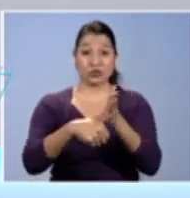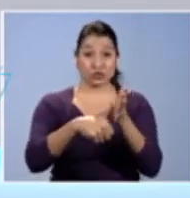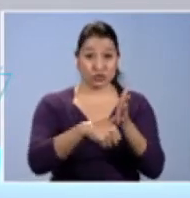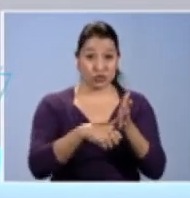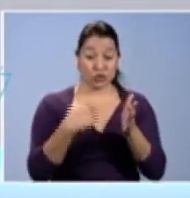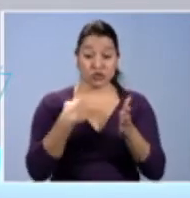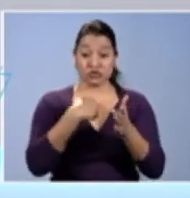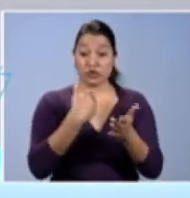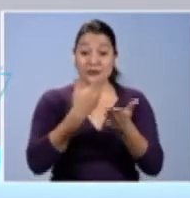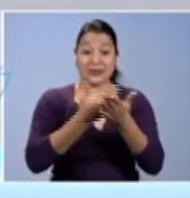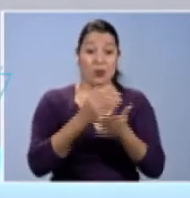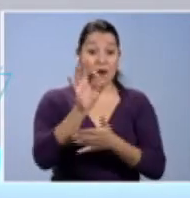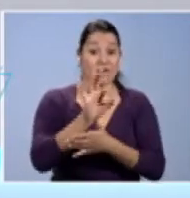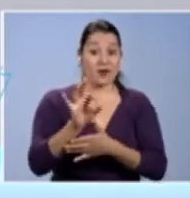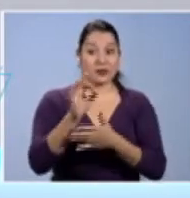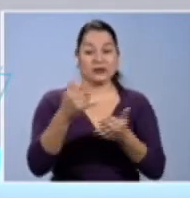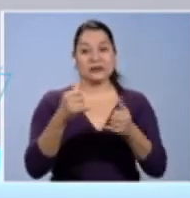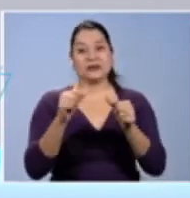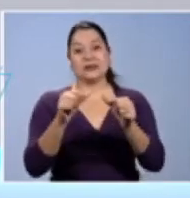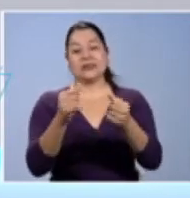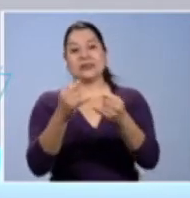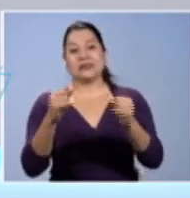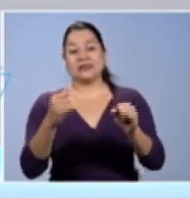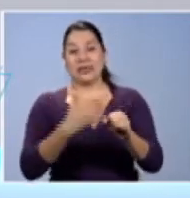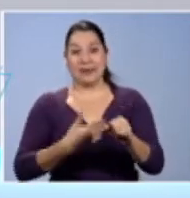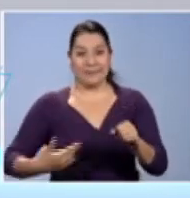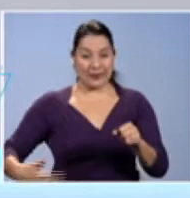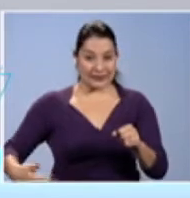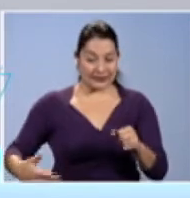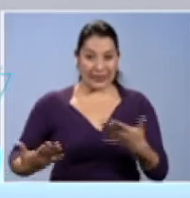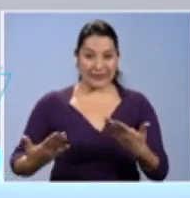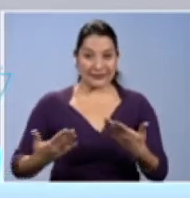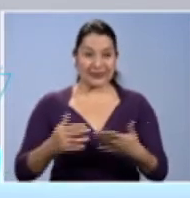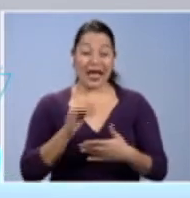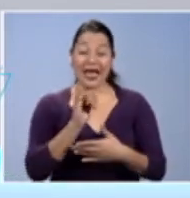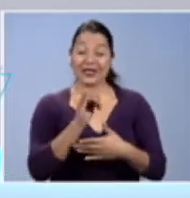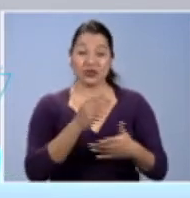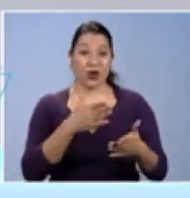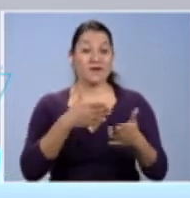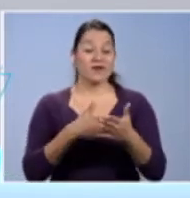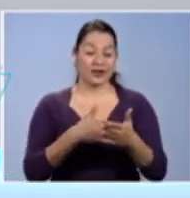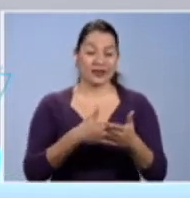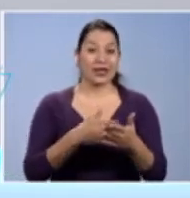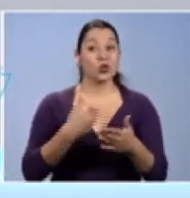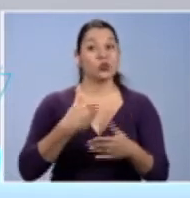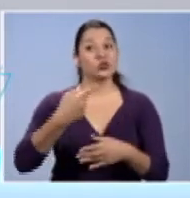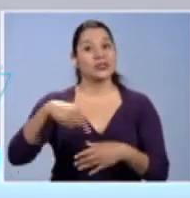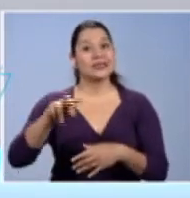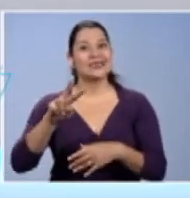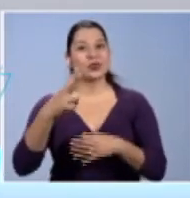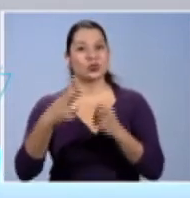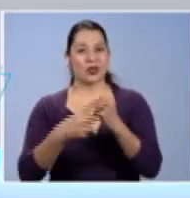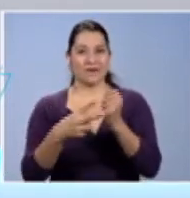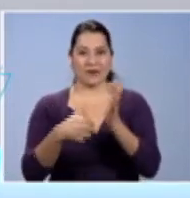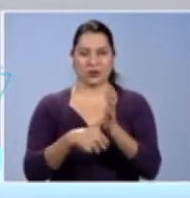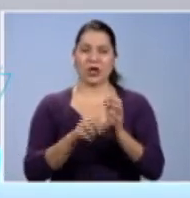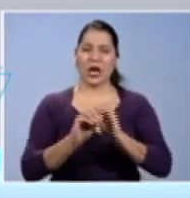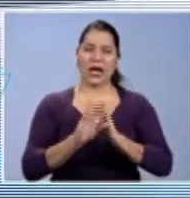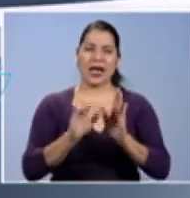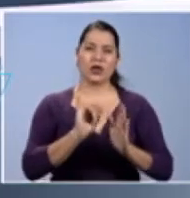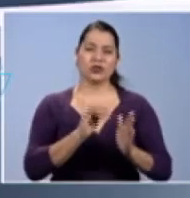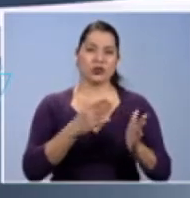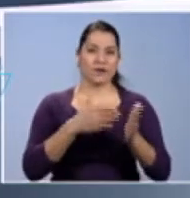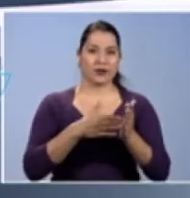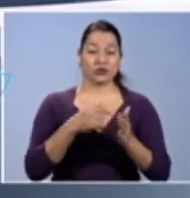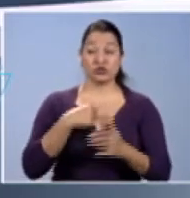febrero, no tuviéramos un poder ejecutivo definido por medio de la cabeza de la presidencia, ¿verdad? Y tuviéramos que ir a una segunda ronda, entonces sí, claro que sí, todos esos factores influyen.